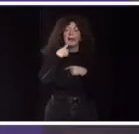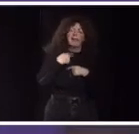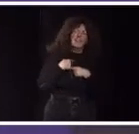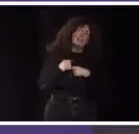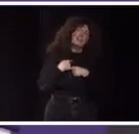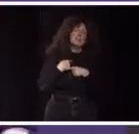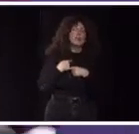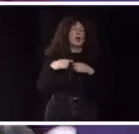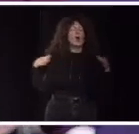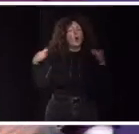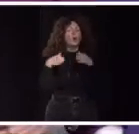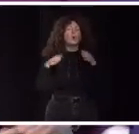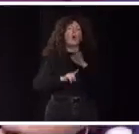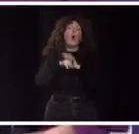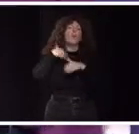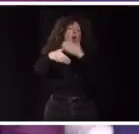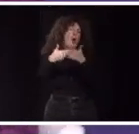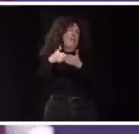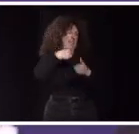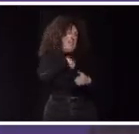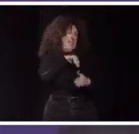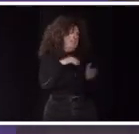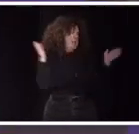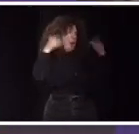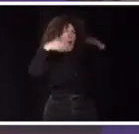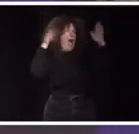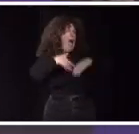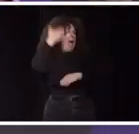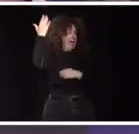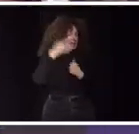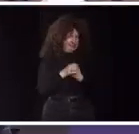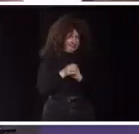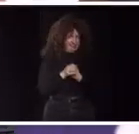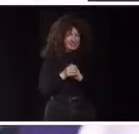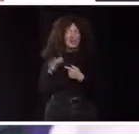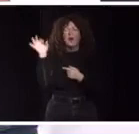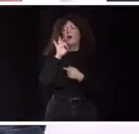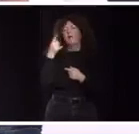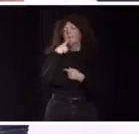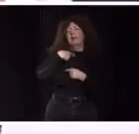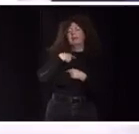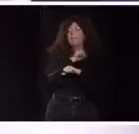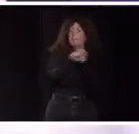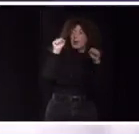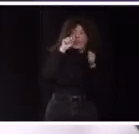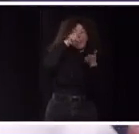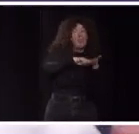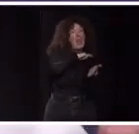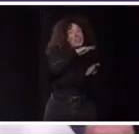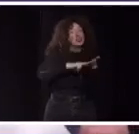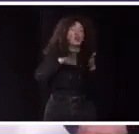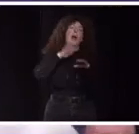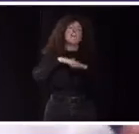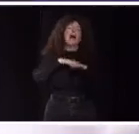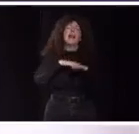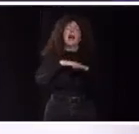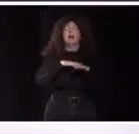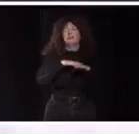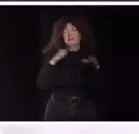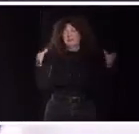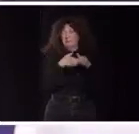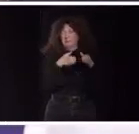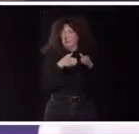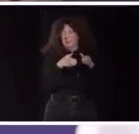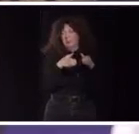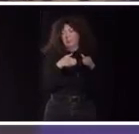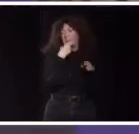existía un bloque progresista en nuestro país. Nos han dicho que era imposible una moción de censura para sacar al partido más corrupto